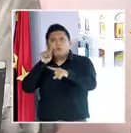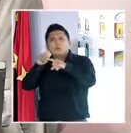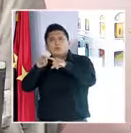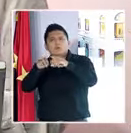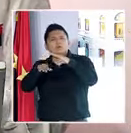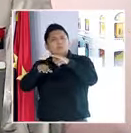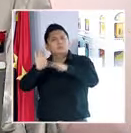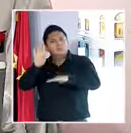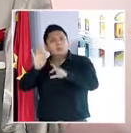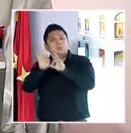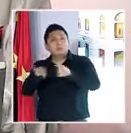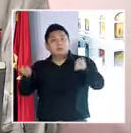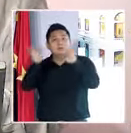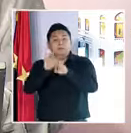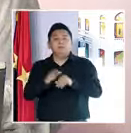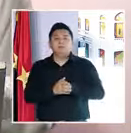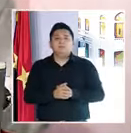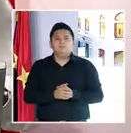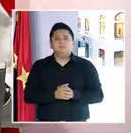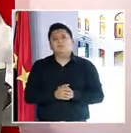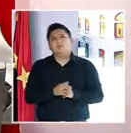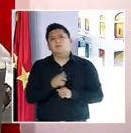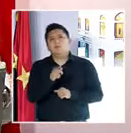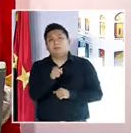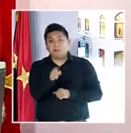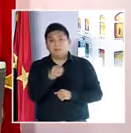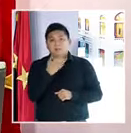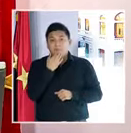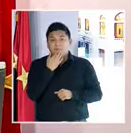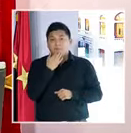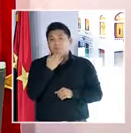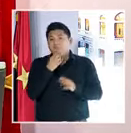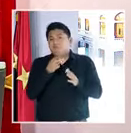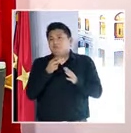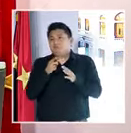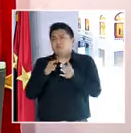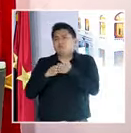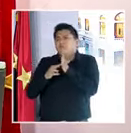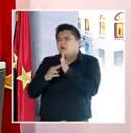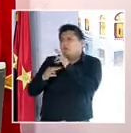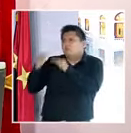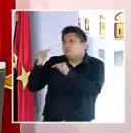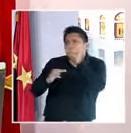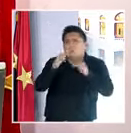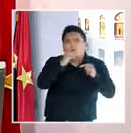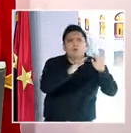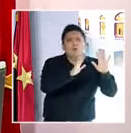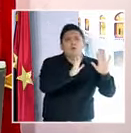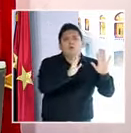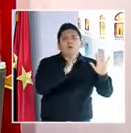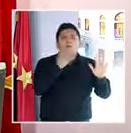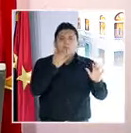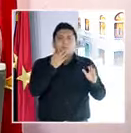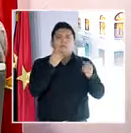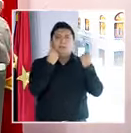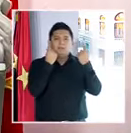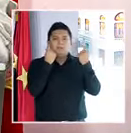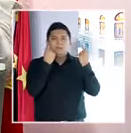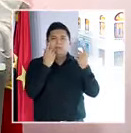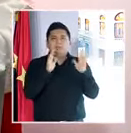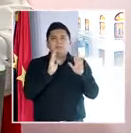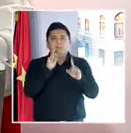estratégicos más retadores, no solo por lo que significa la infraestructura, el poder entender en el caso